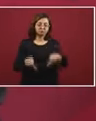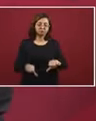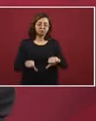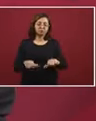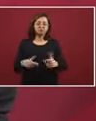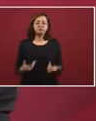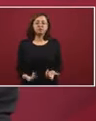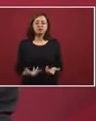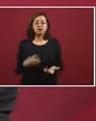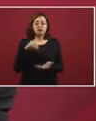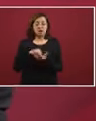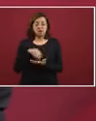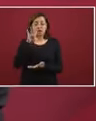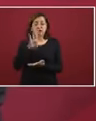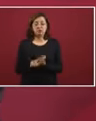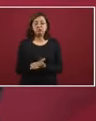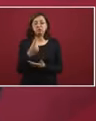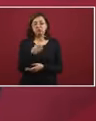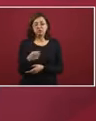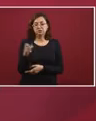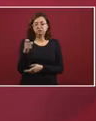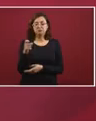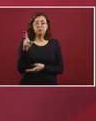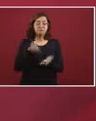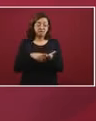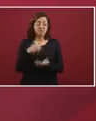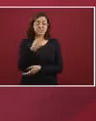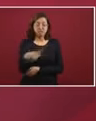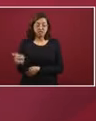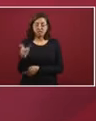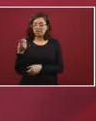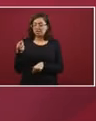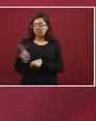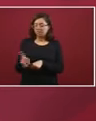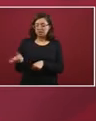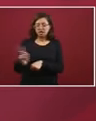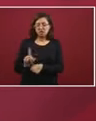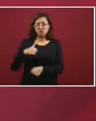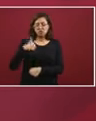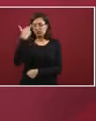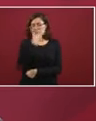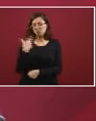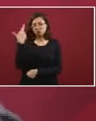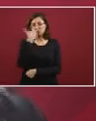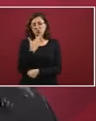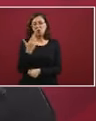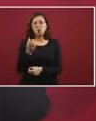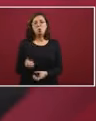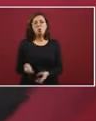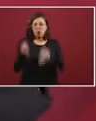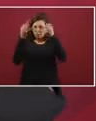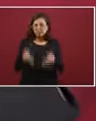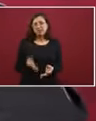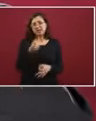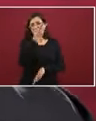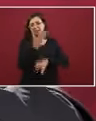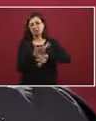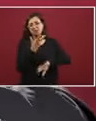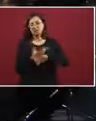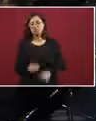los que tenemos registrados, el número que te dije, lo reviso todos los días. Es un número oficial, son las solicitudes presentadas en Estados